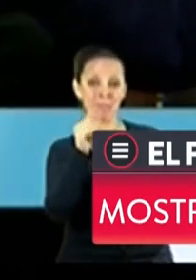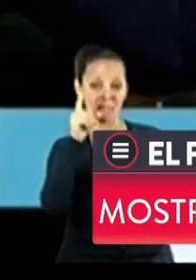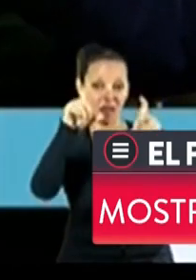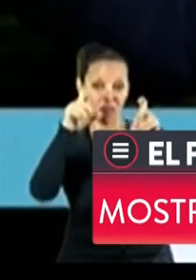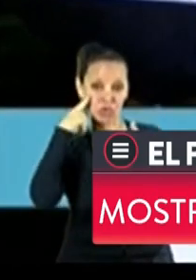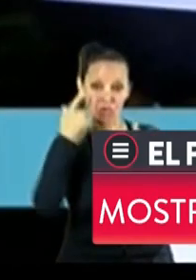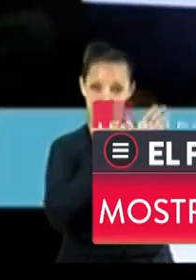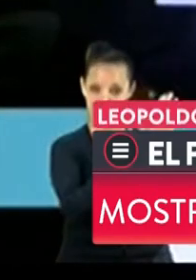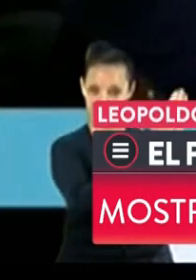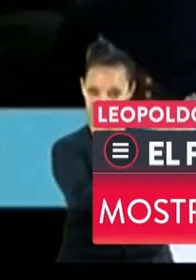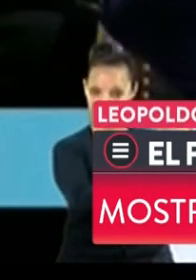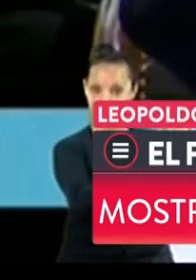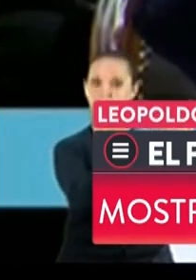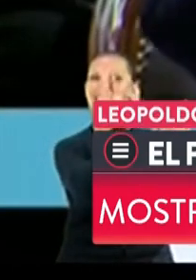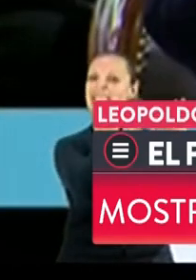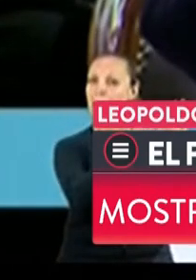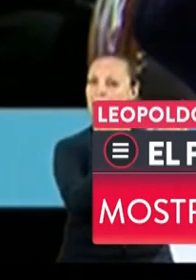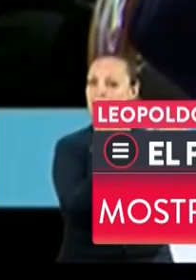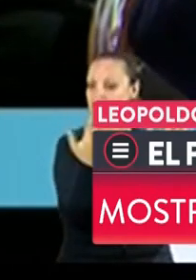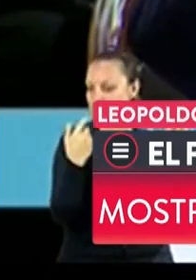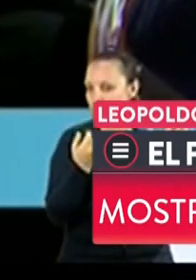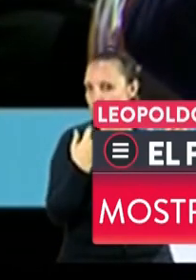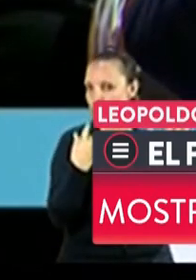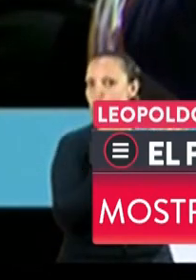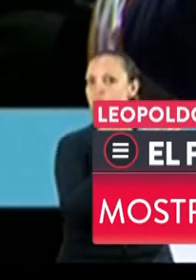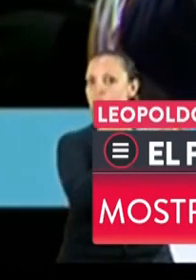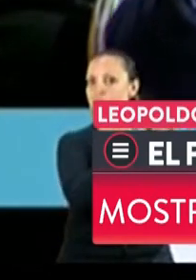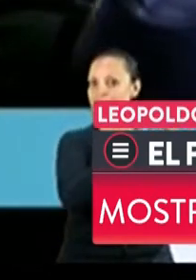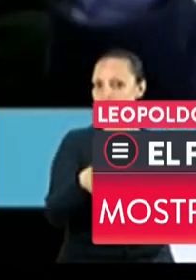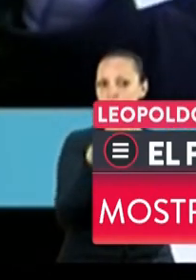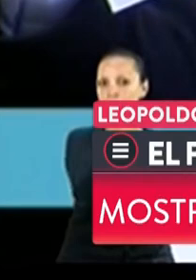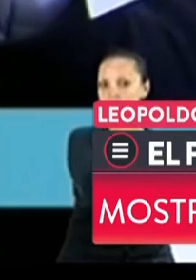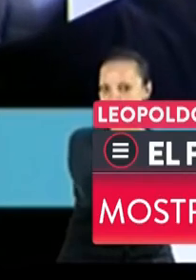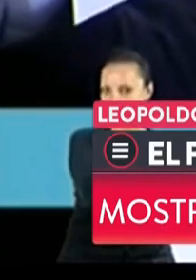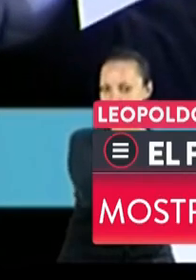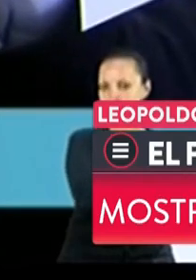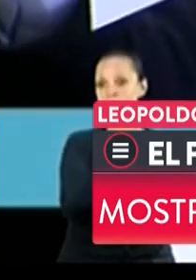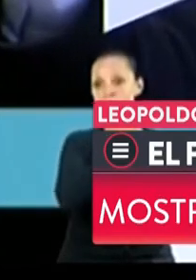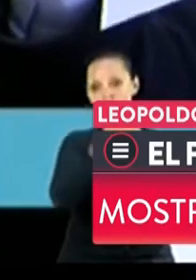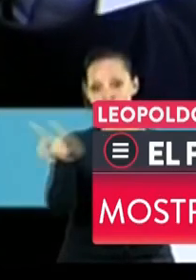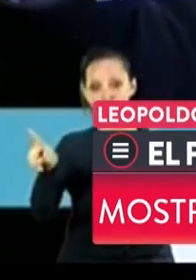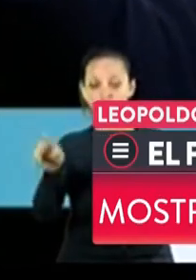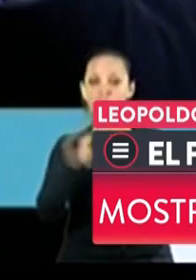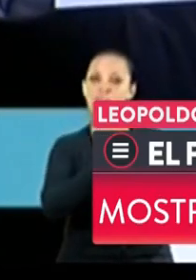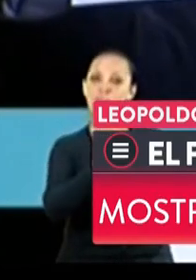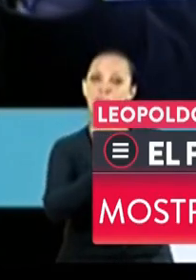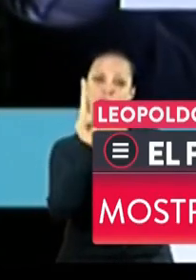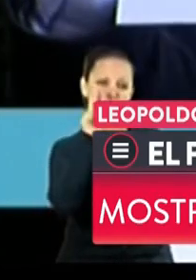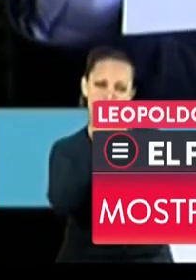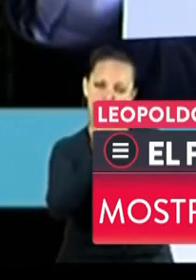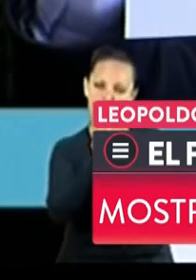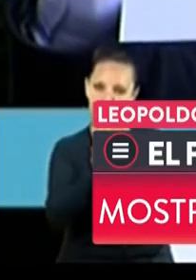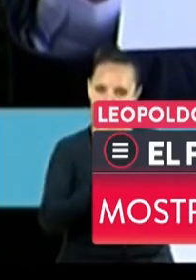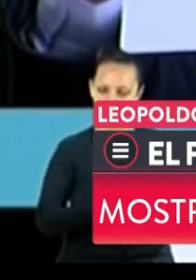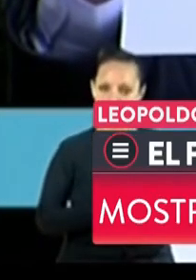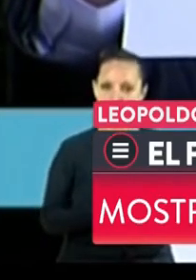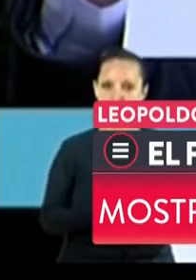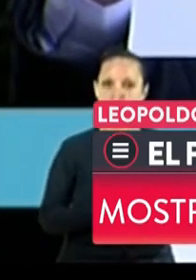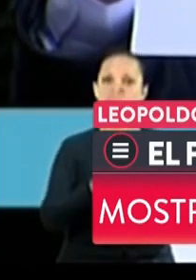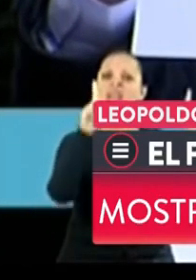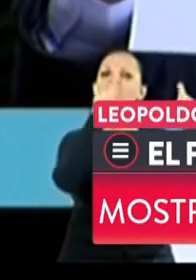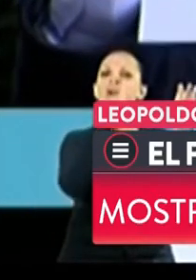en su escritorio y que los señores diputados no alcanzan a ver. Es la foto de 6 individuos